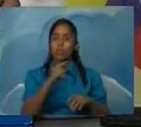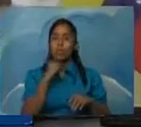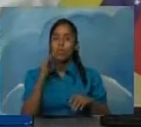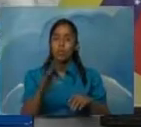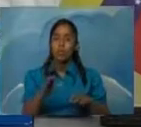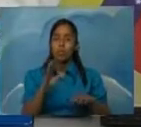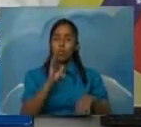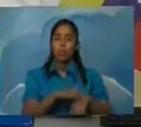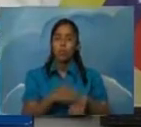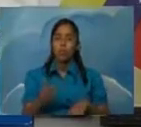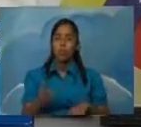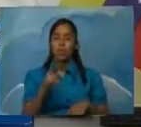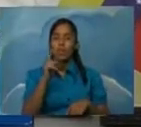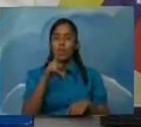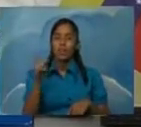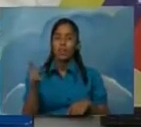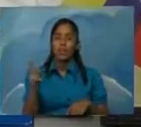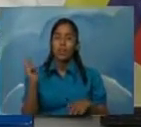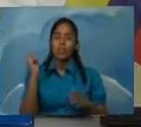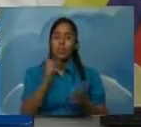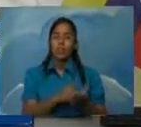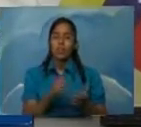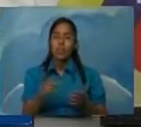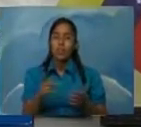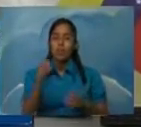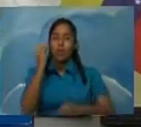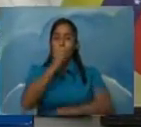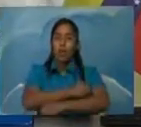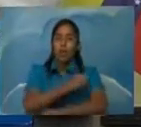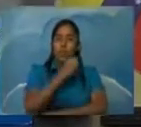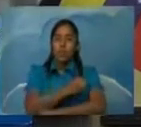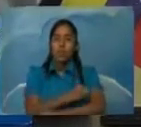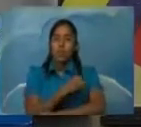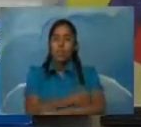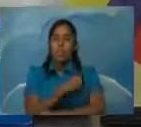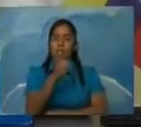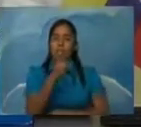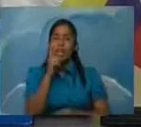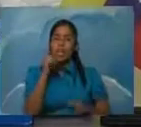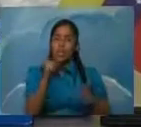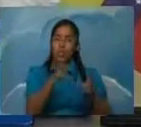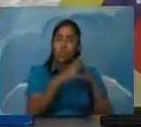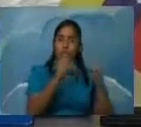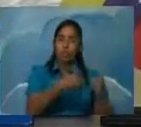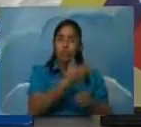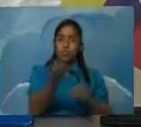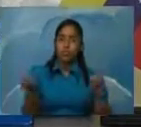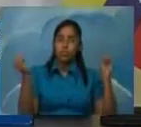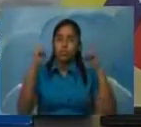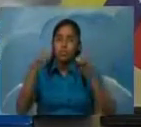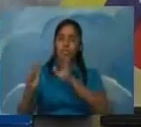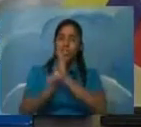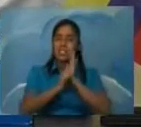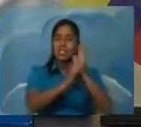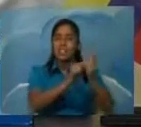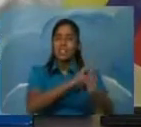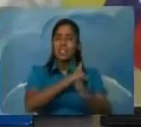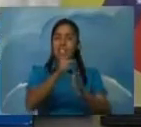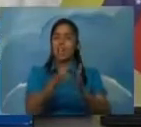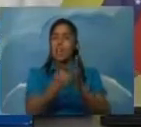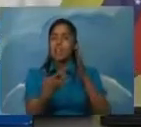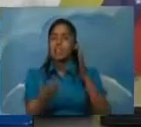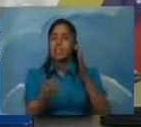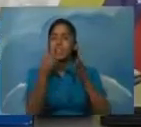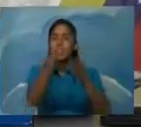qué? Porque ellos fueron obedientes. Ellos pusieron la señal de la sangre en la puerta de